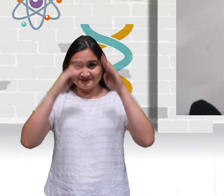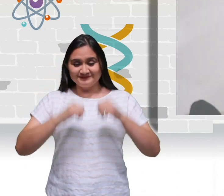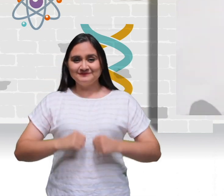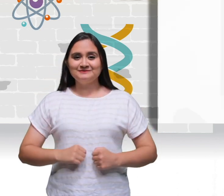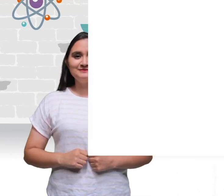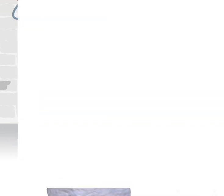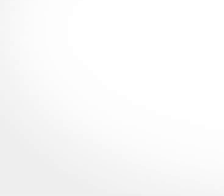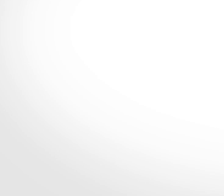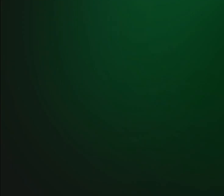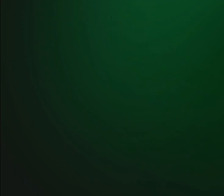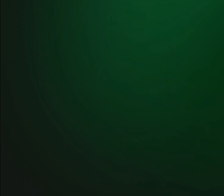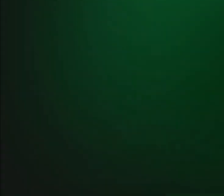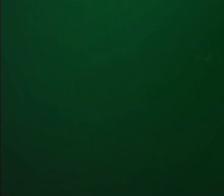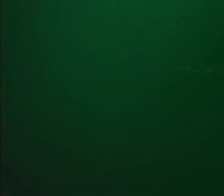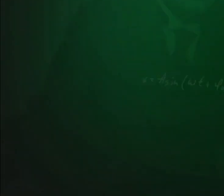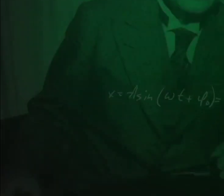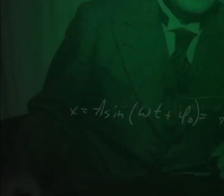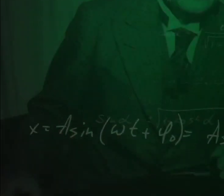diaria.